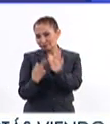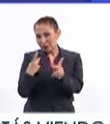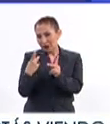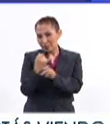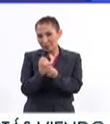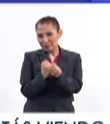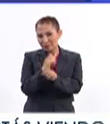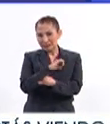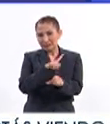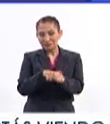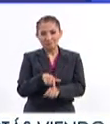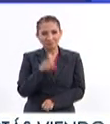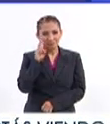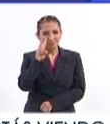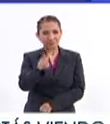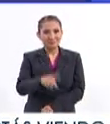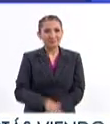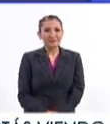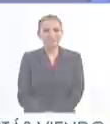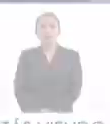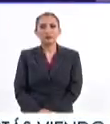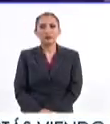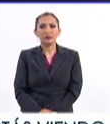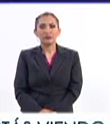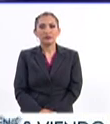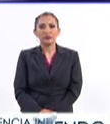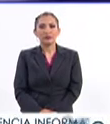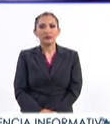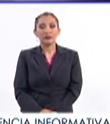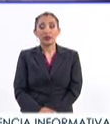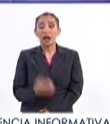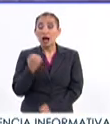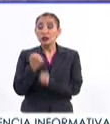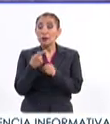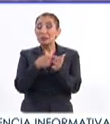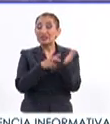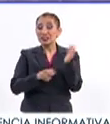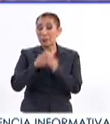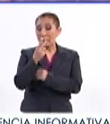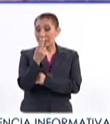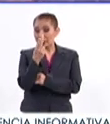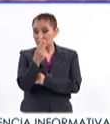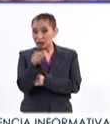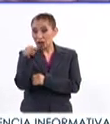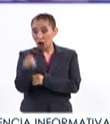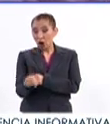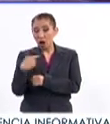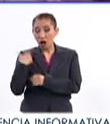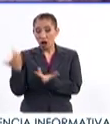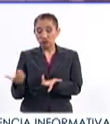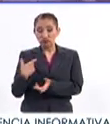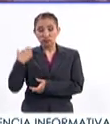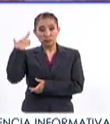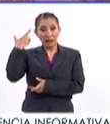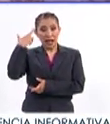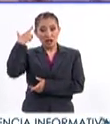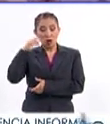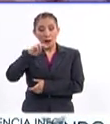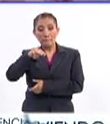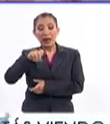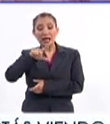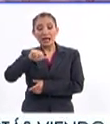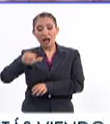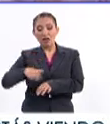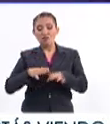el siguiente trabajo especial. Vea usted. En el año 1325, el Imperio Mexica fundó la ciudad